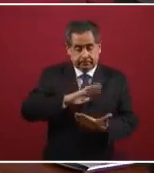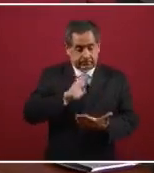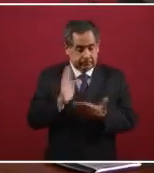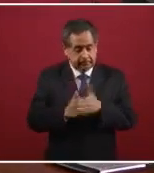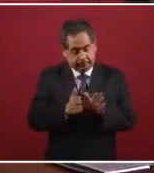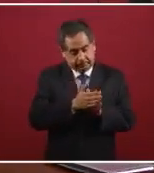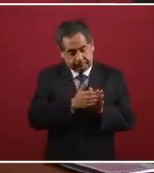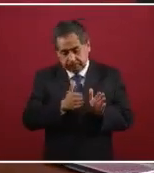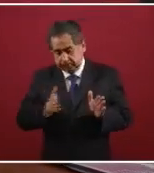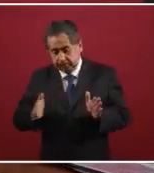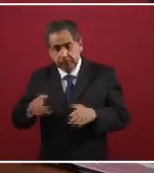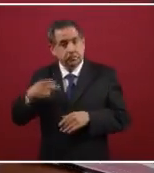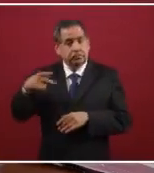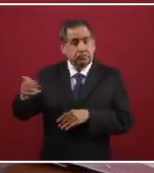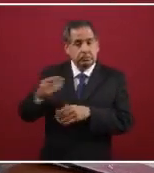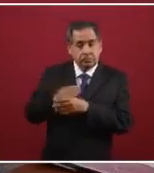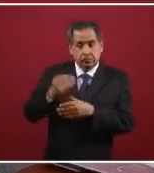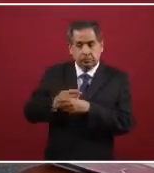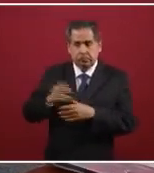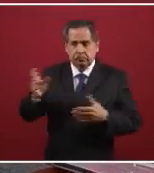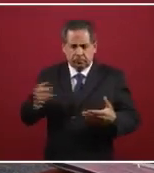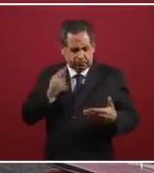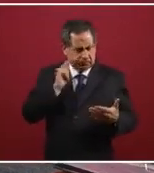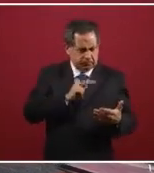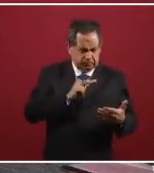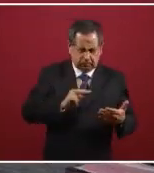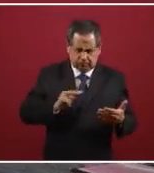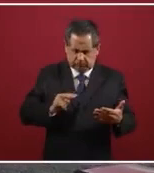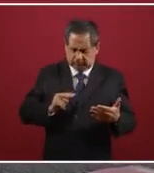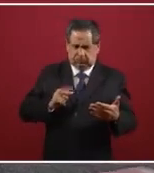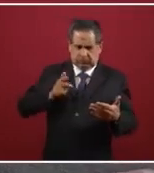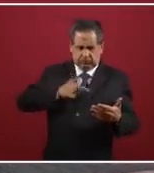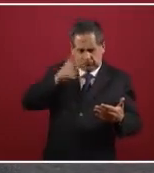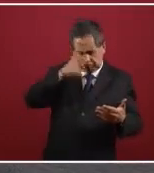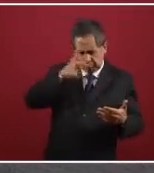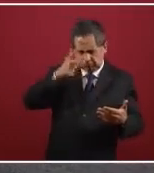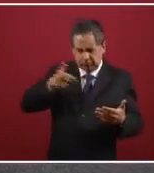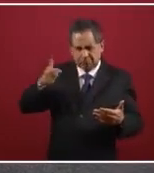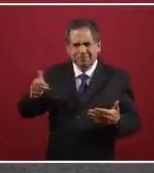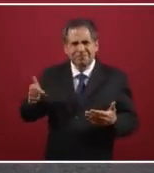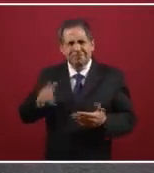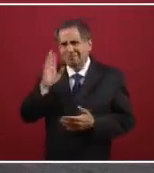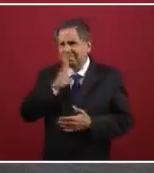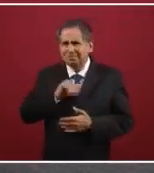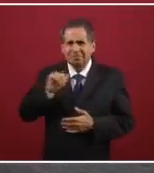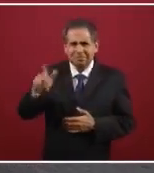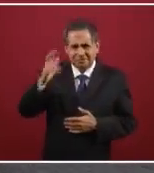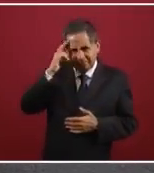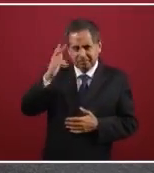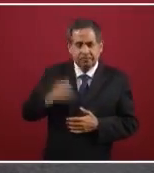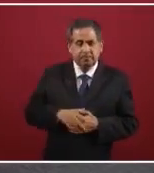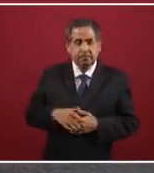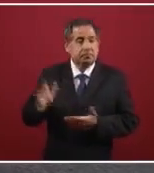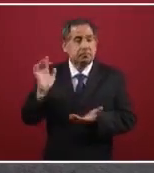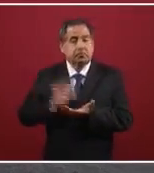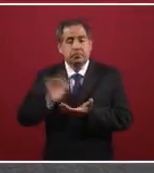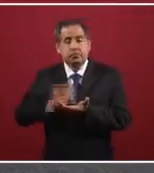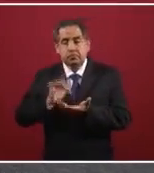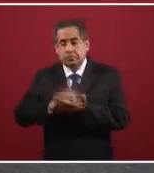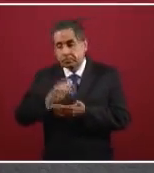los papeles de su archivo, allí empezaron a aparecer los telegramas. Nunca